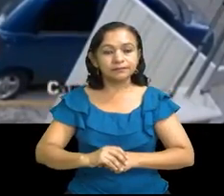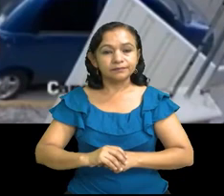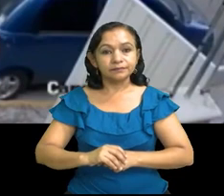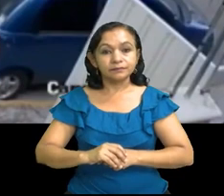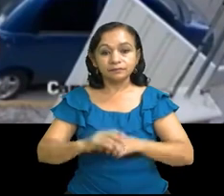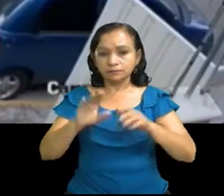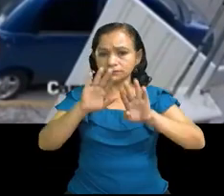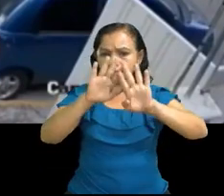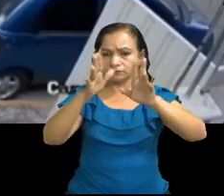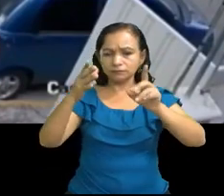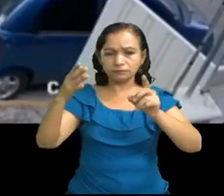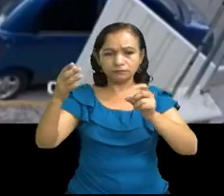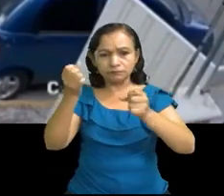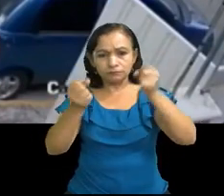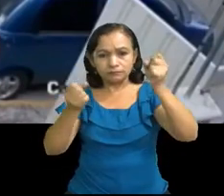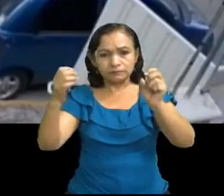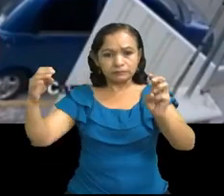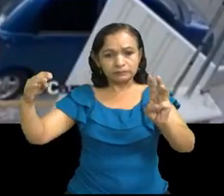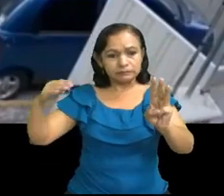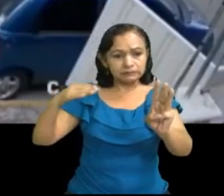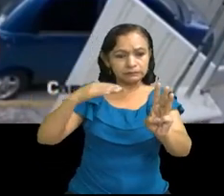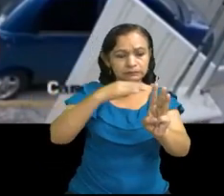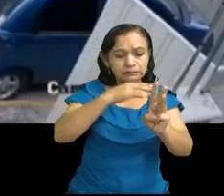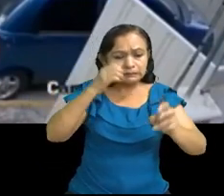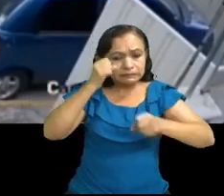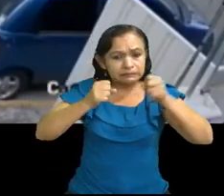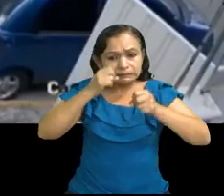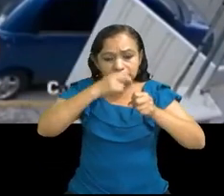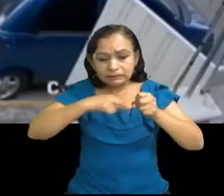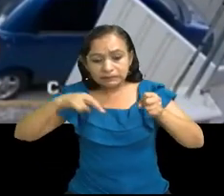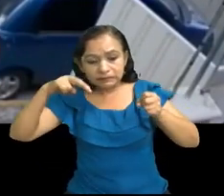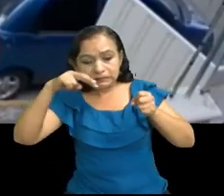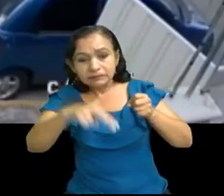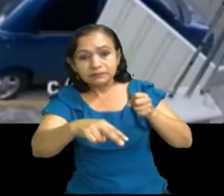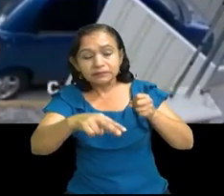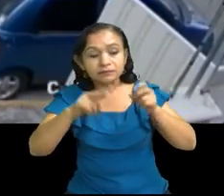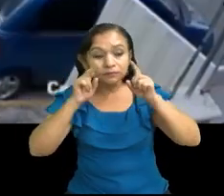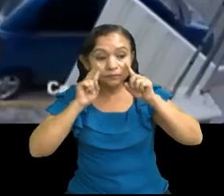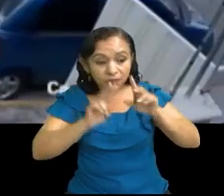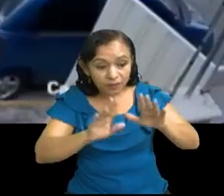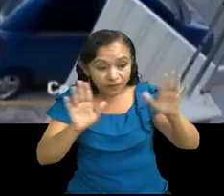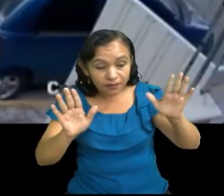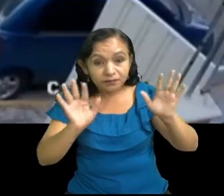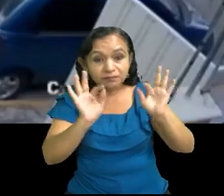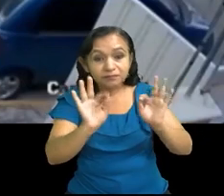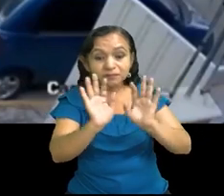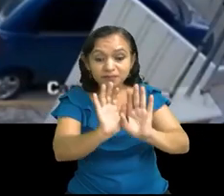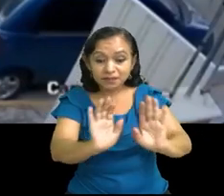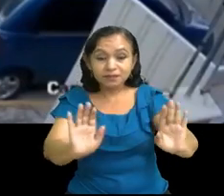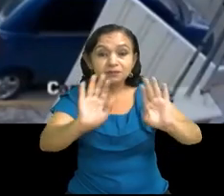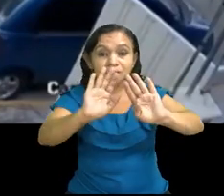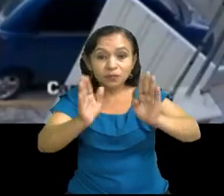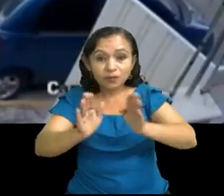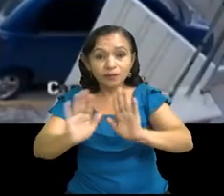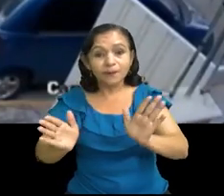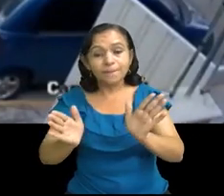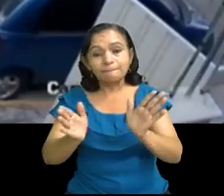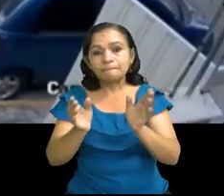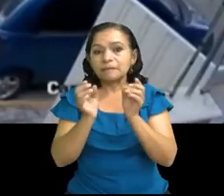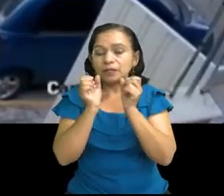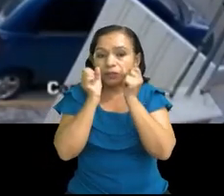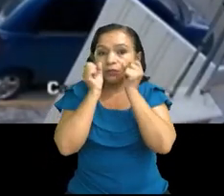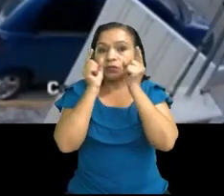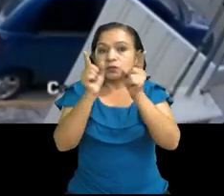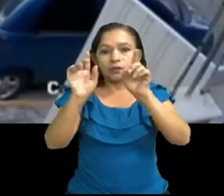La conductora, al enterarse de lo sucedido, bajó rápidamente del vehículo para verificar el estado de las niñas. Afortunadamente,